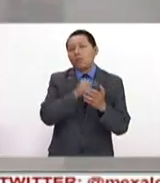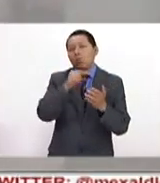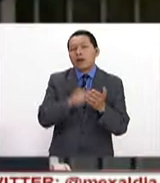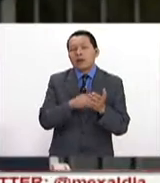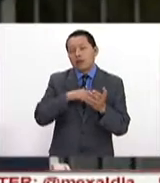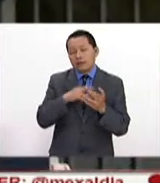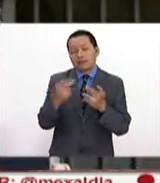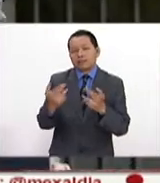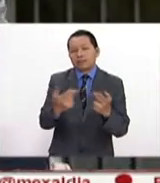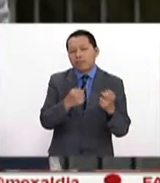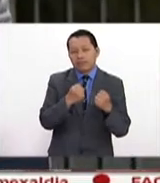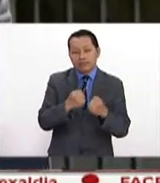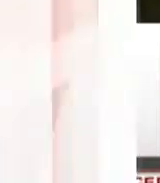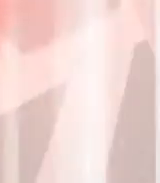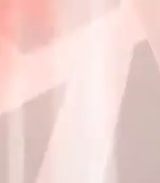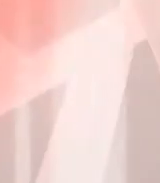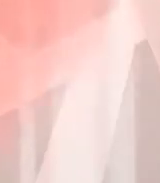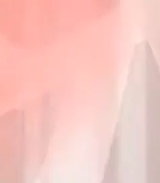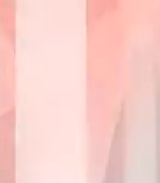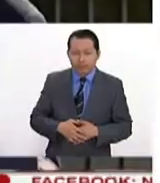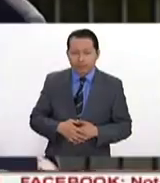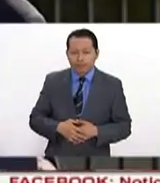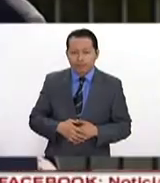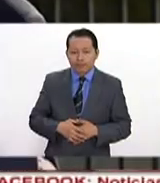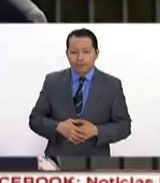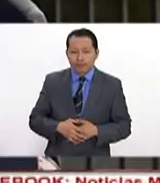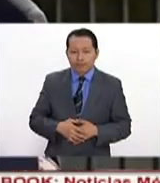de desastre mayor.